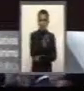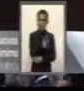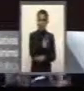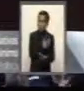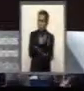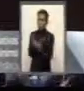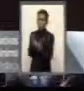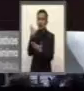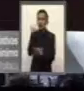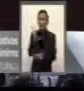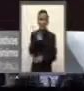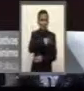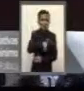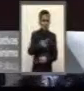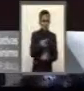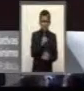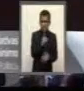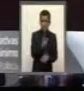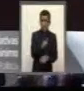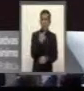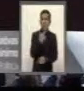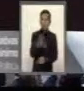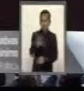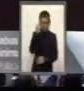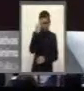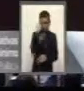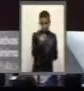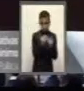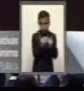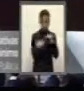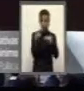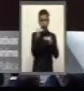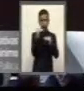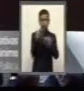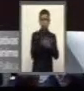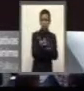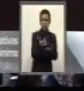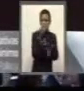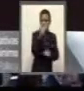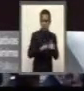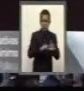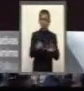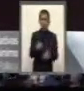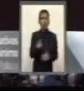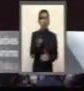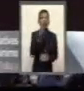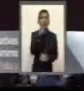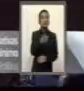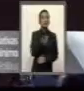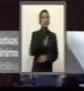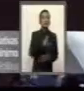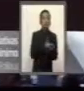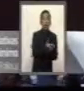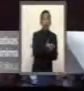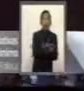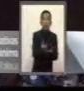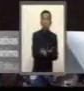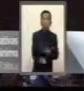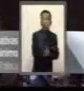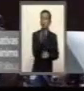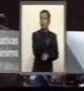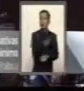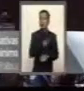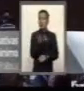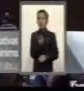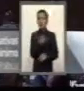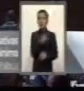ha sido el pionero en mejorar el salario mínimo, que aseguran que el salario debe rondar entre los 150